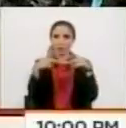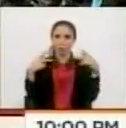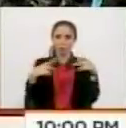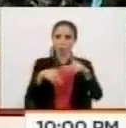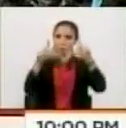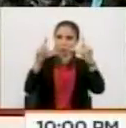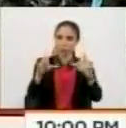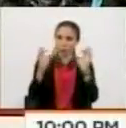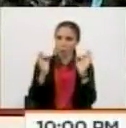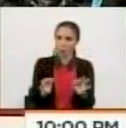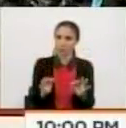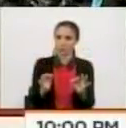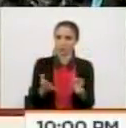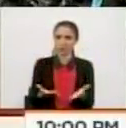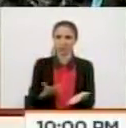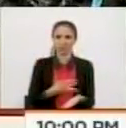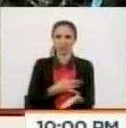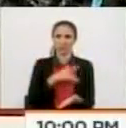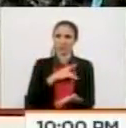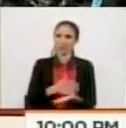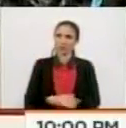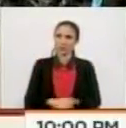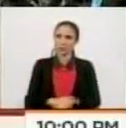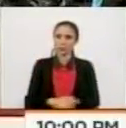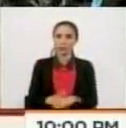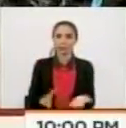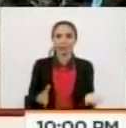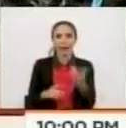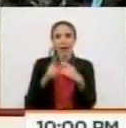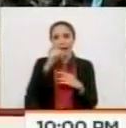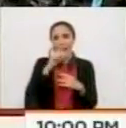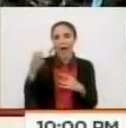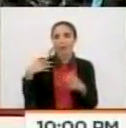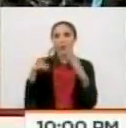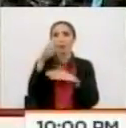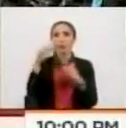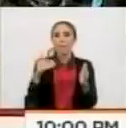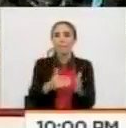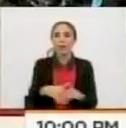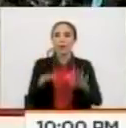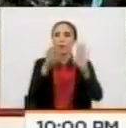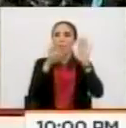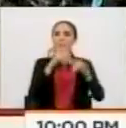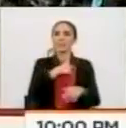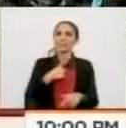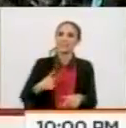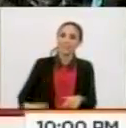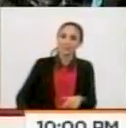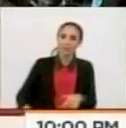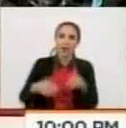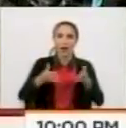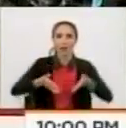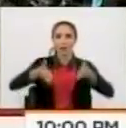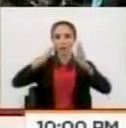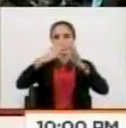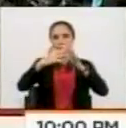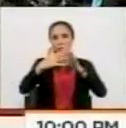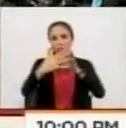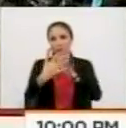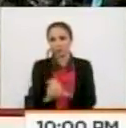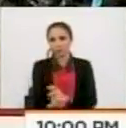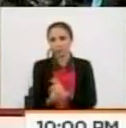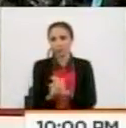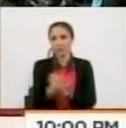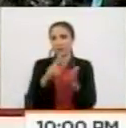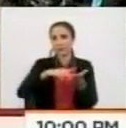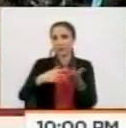foto. En China fue, en el año 2009, se cayó el edificio. Por distintas razones puede